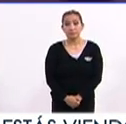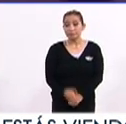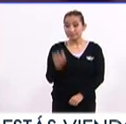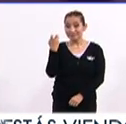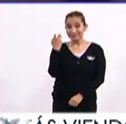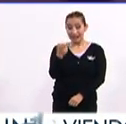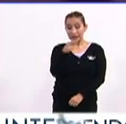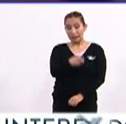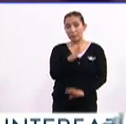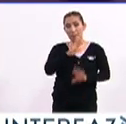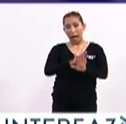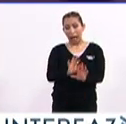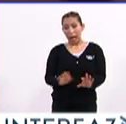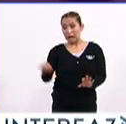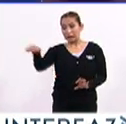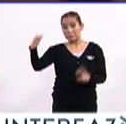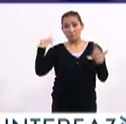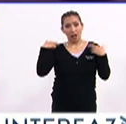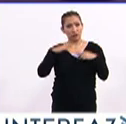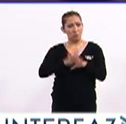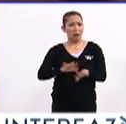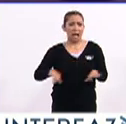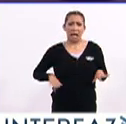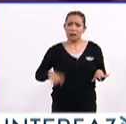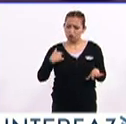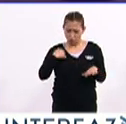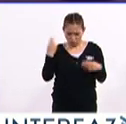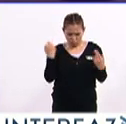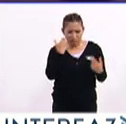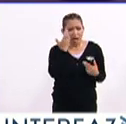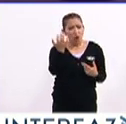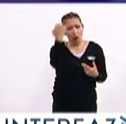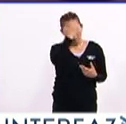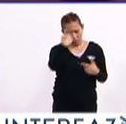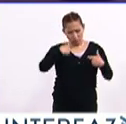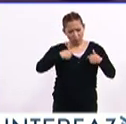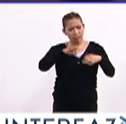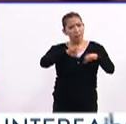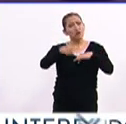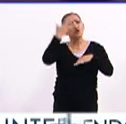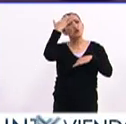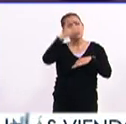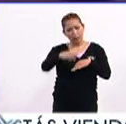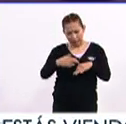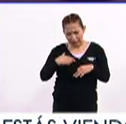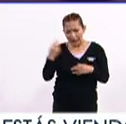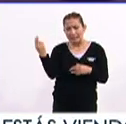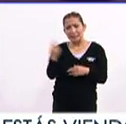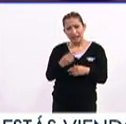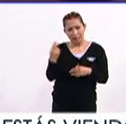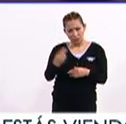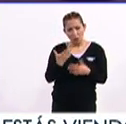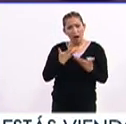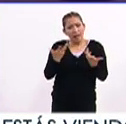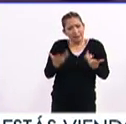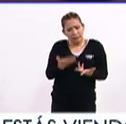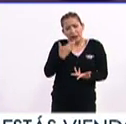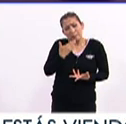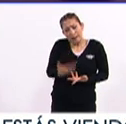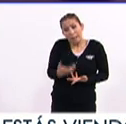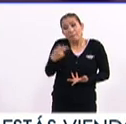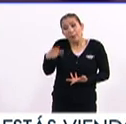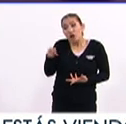Estos son los principales interesados en ser evaluados. Saben y entienden la necesidad de hacerlo porque